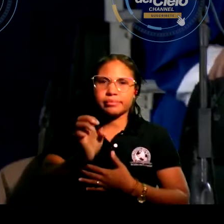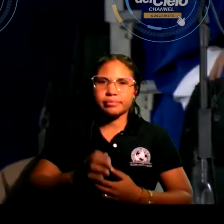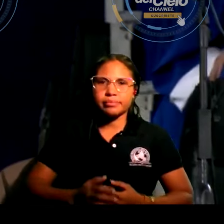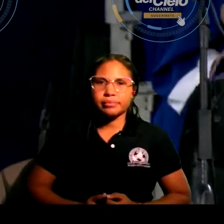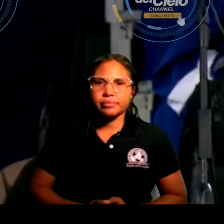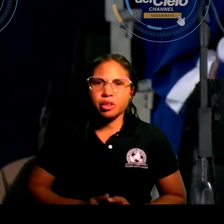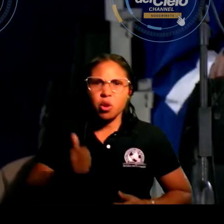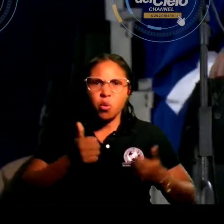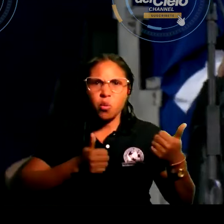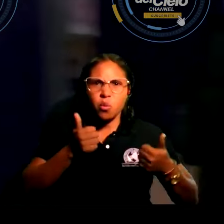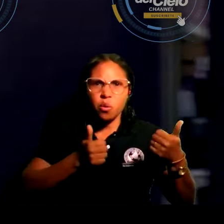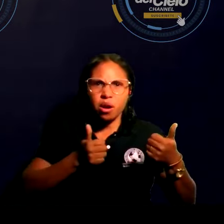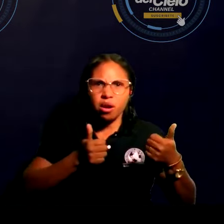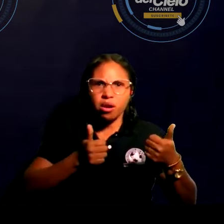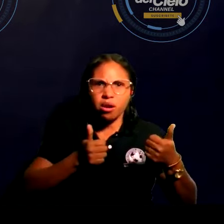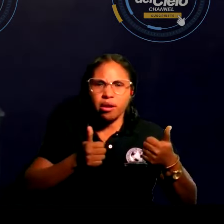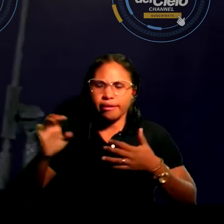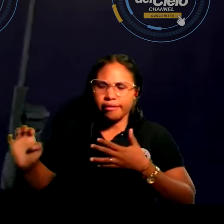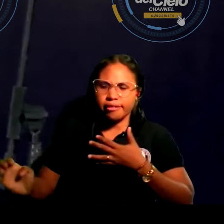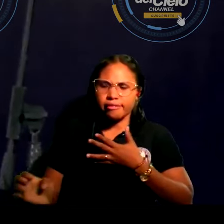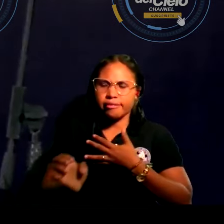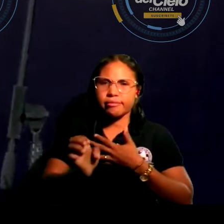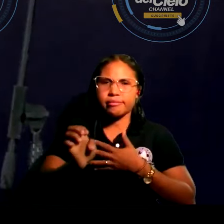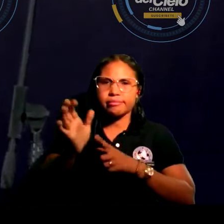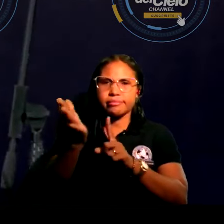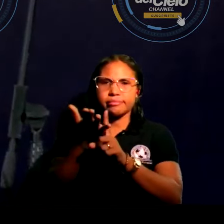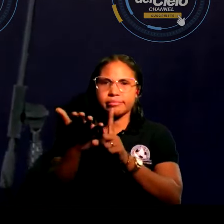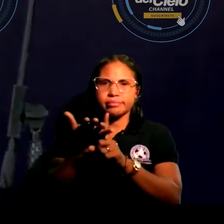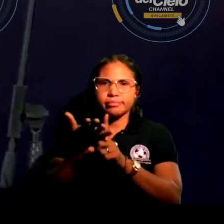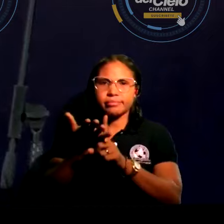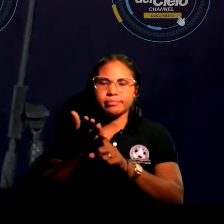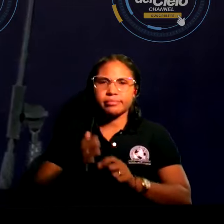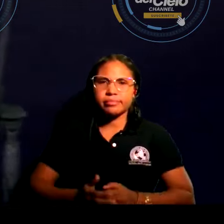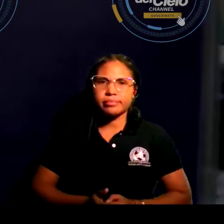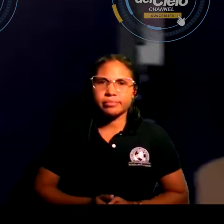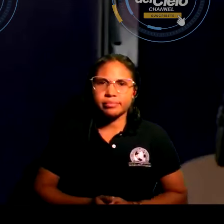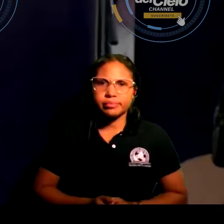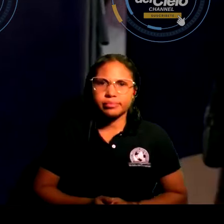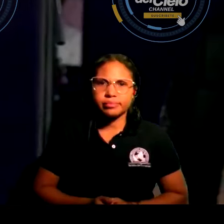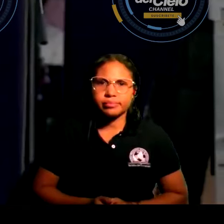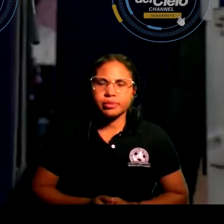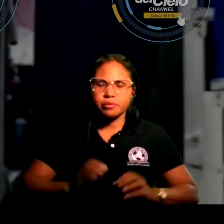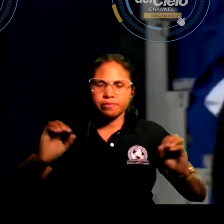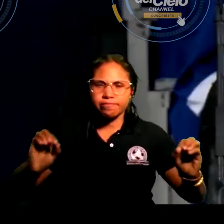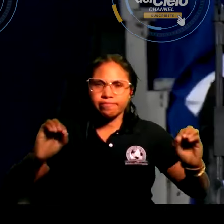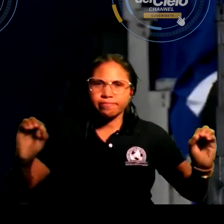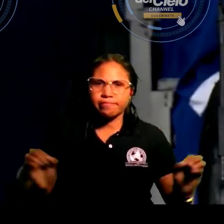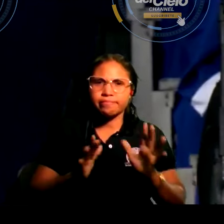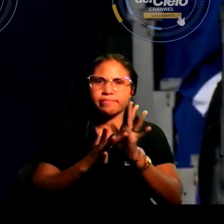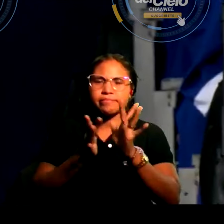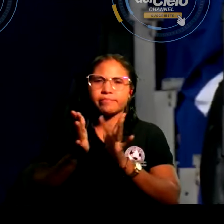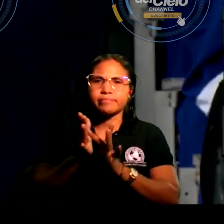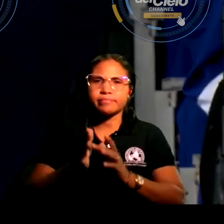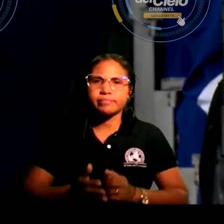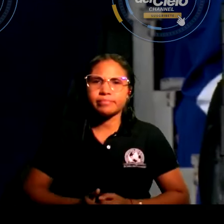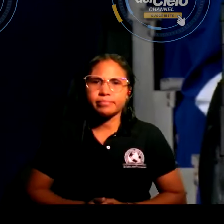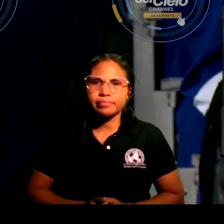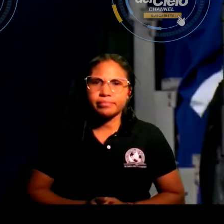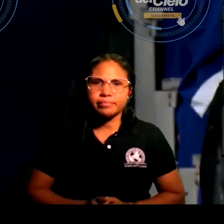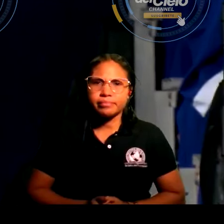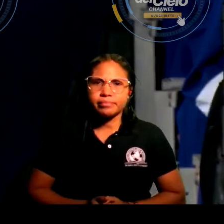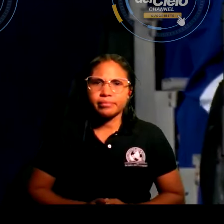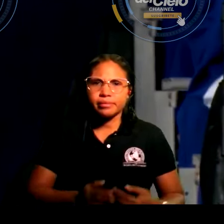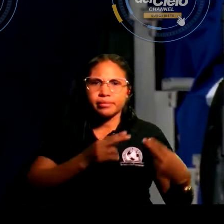el evangelio de Jesucristo. Ese es. Gloria al Señor. El desafío para